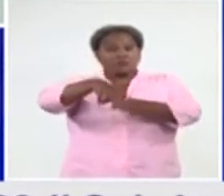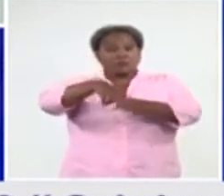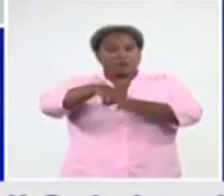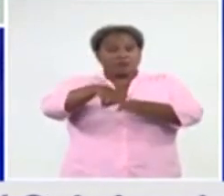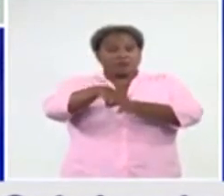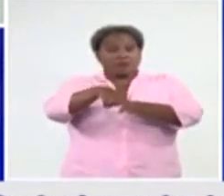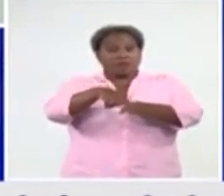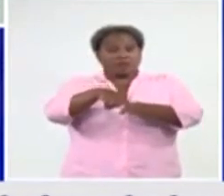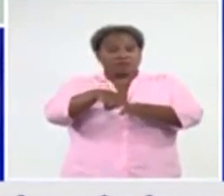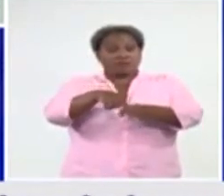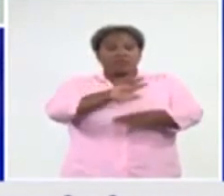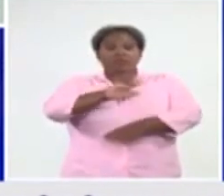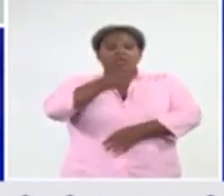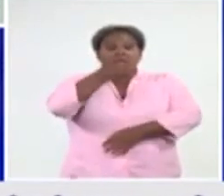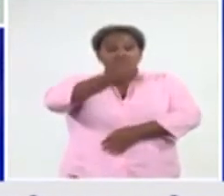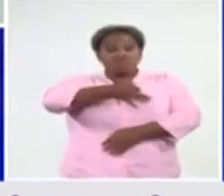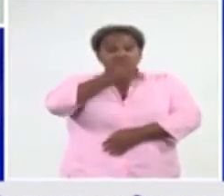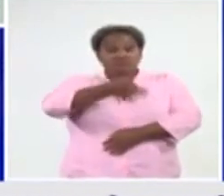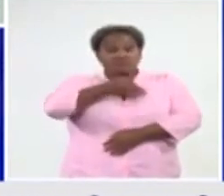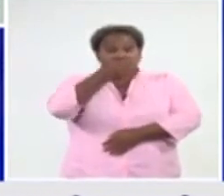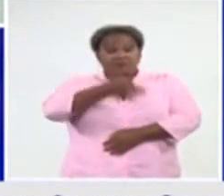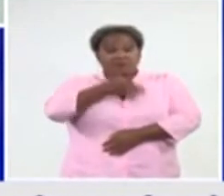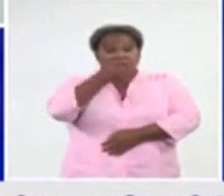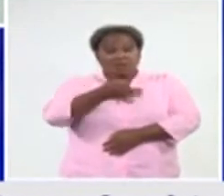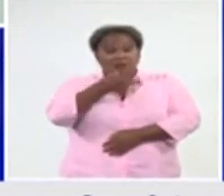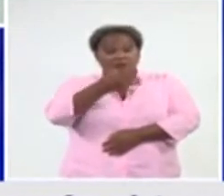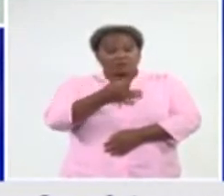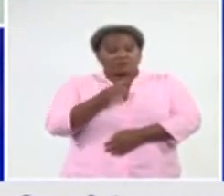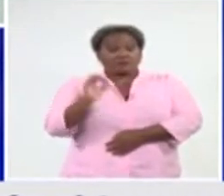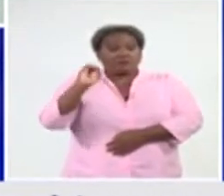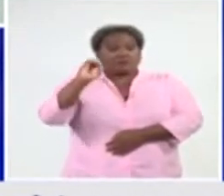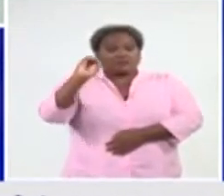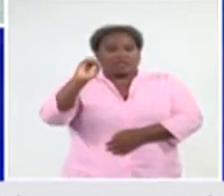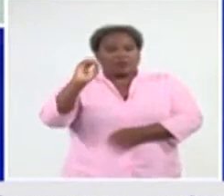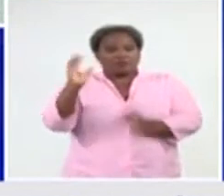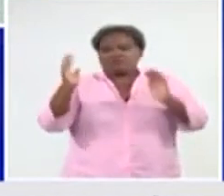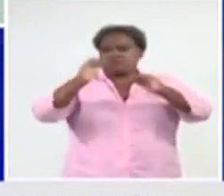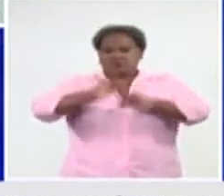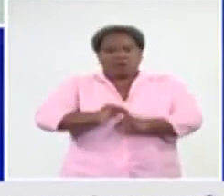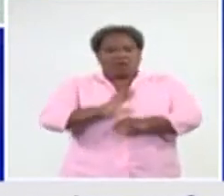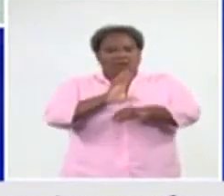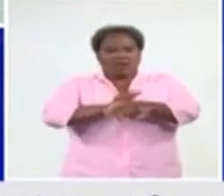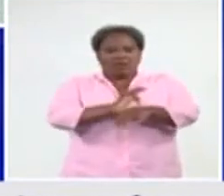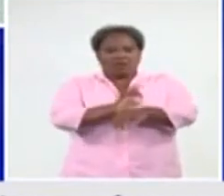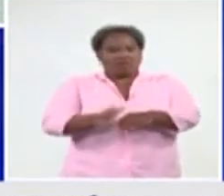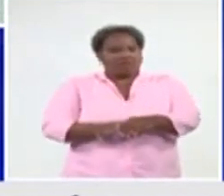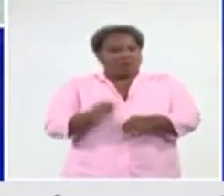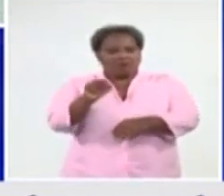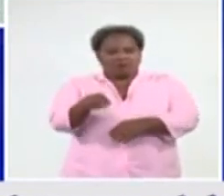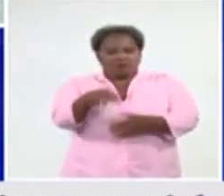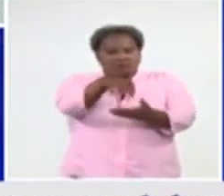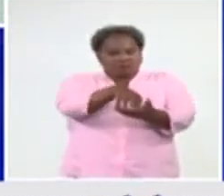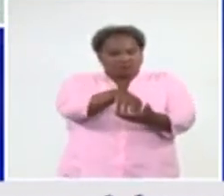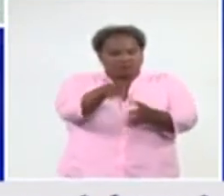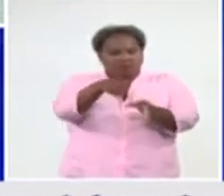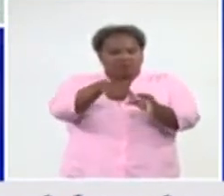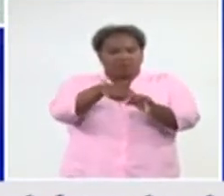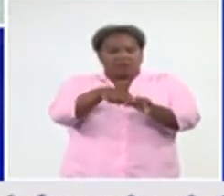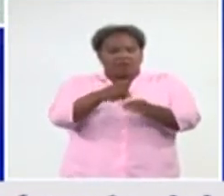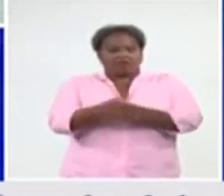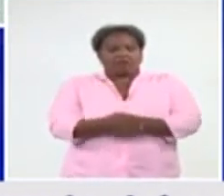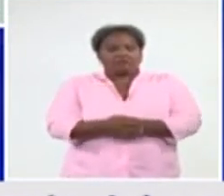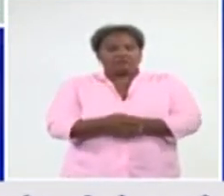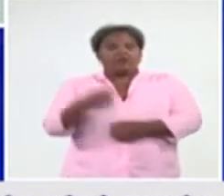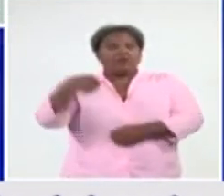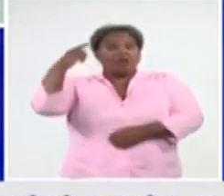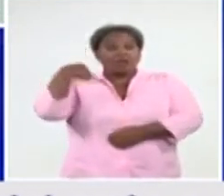como habíamos informado inicialmente, no confirma casos autóctonos ayer, y anoche precisábamos con su